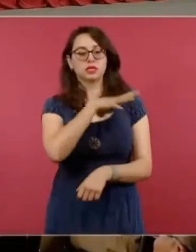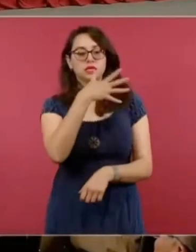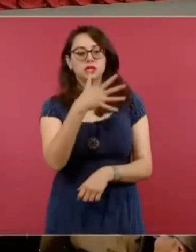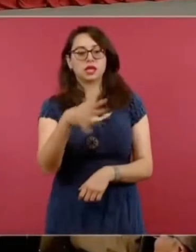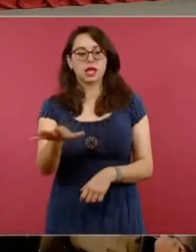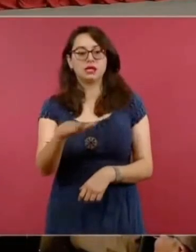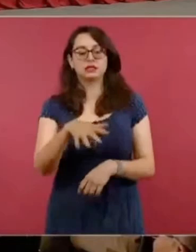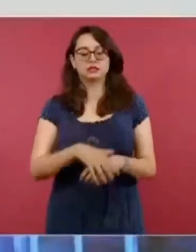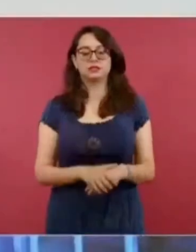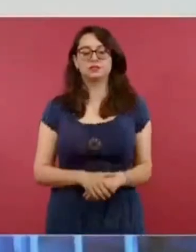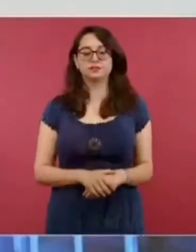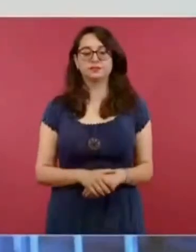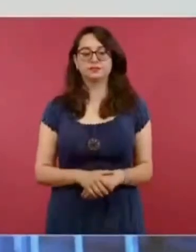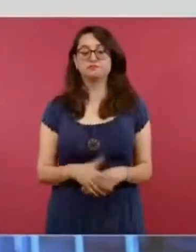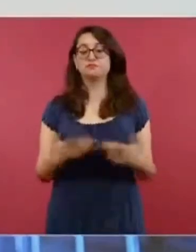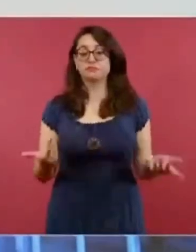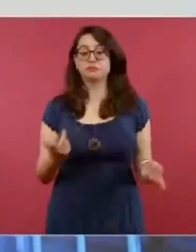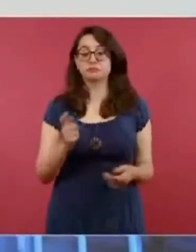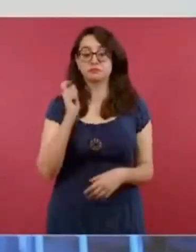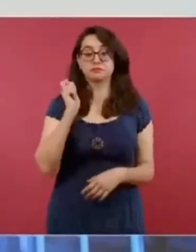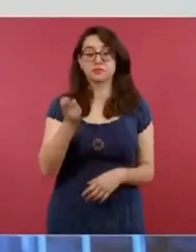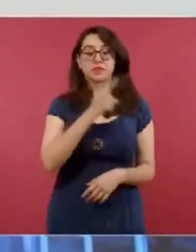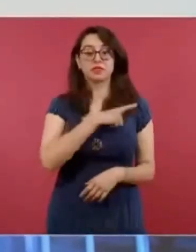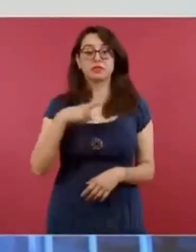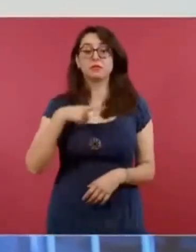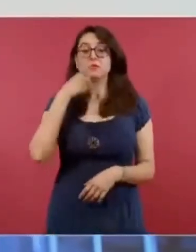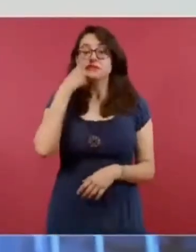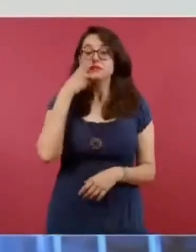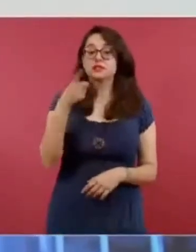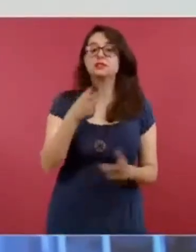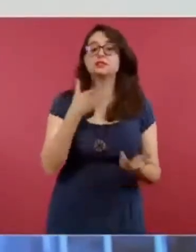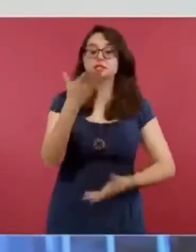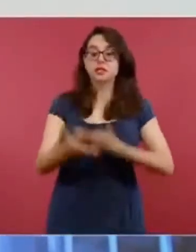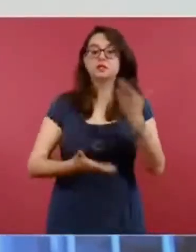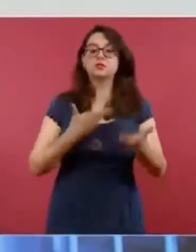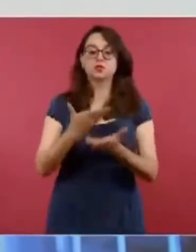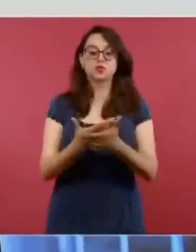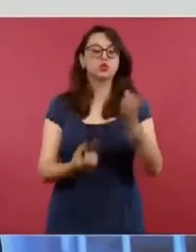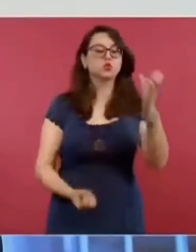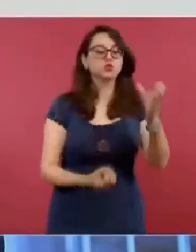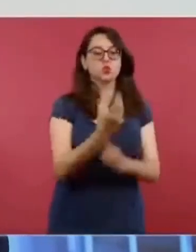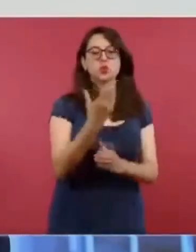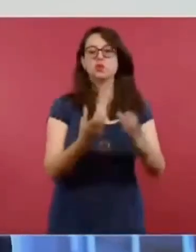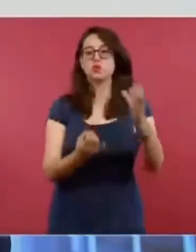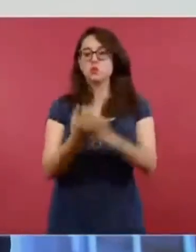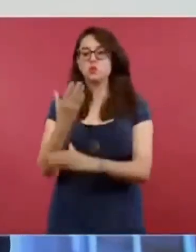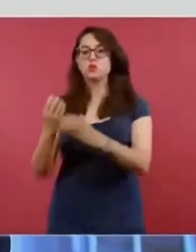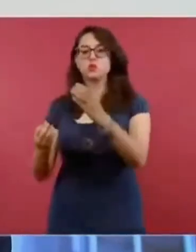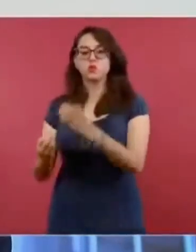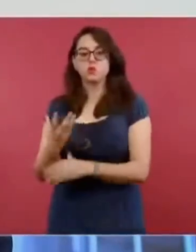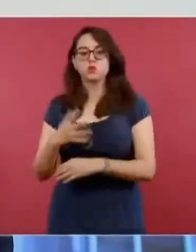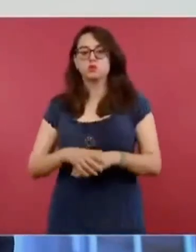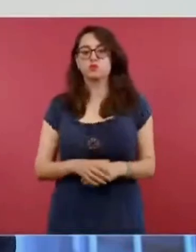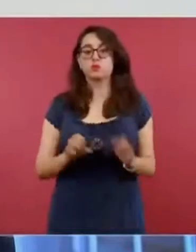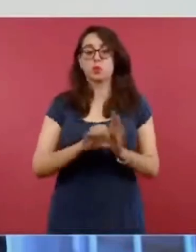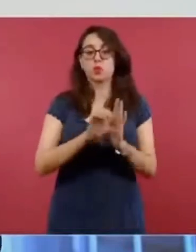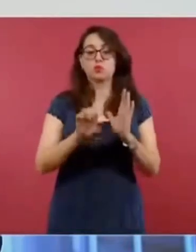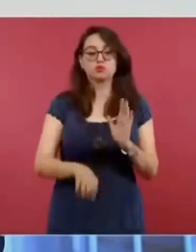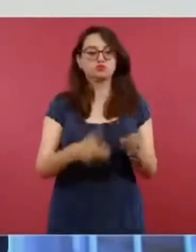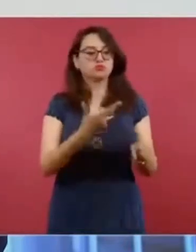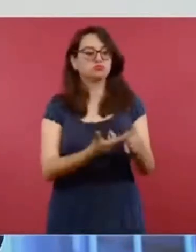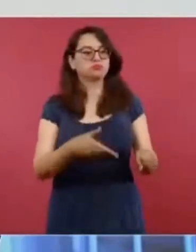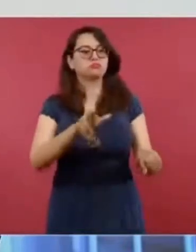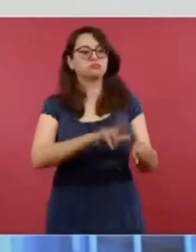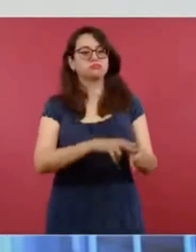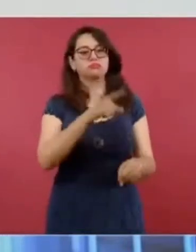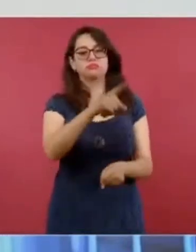importante decir que se trata de acciones para volver a abrir servicios. Había acciones como poner en funcionamiento un quirófano que